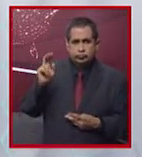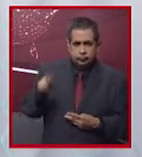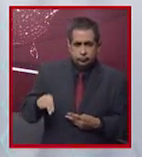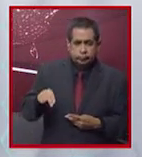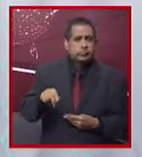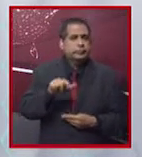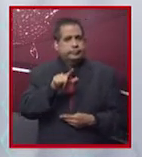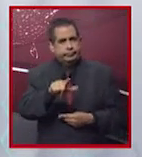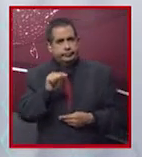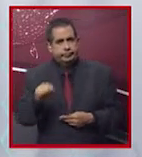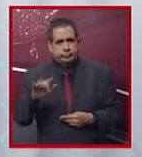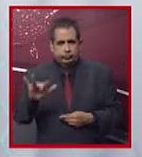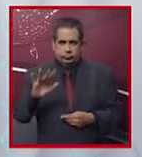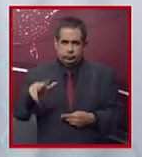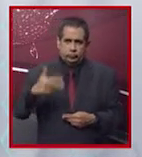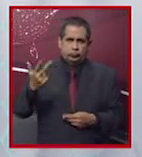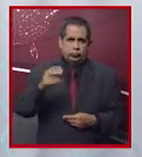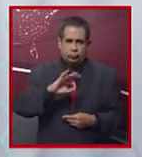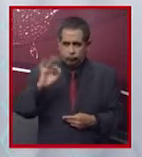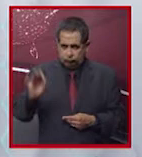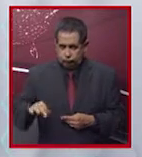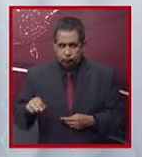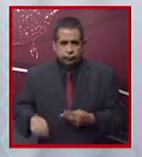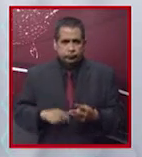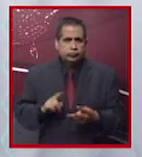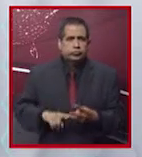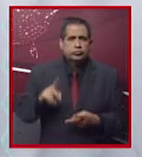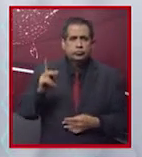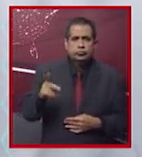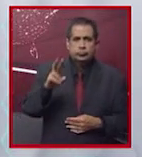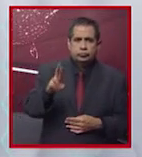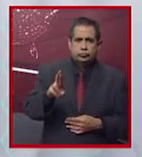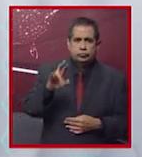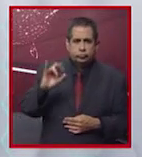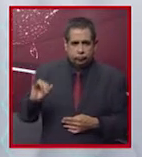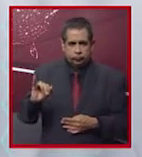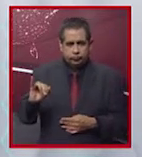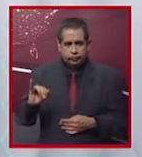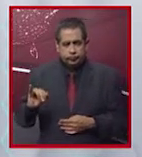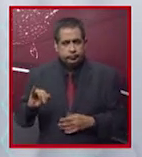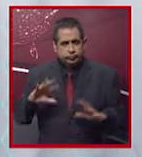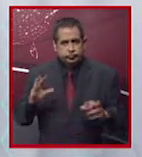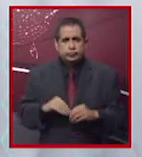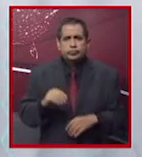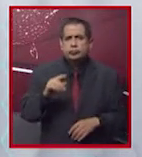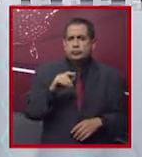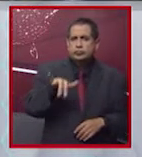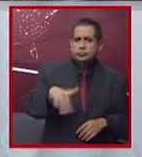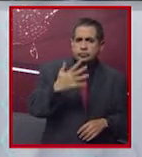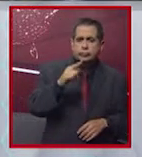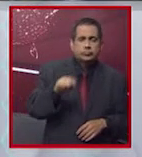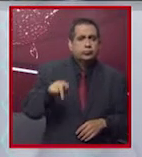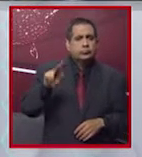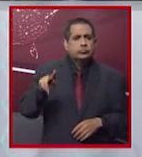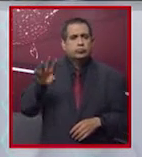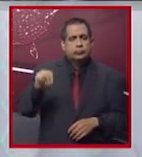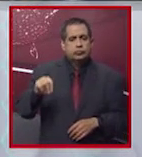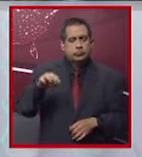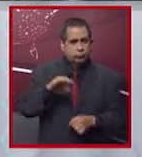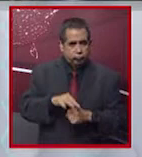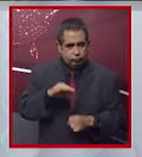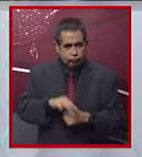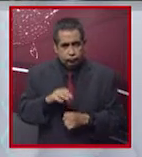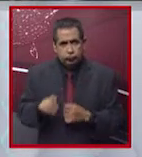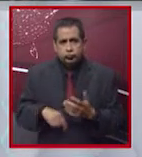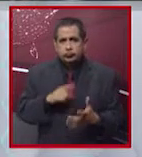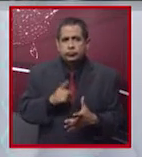Nacional obtuvo el 17.58% de la votación total. El Partido Revolucionario Institucional cuenta con el 15.89%